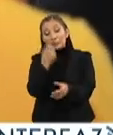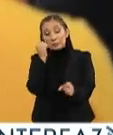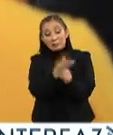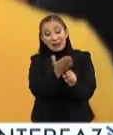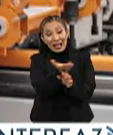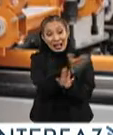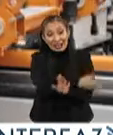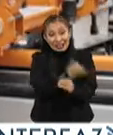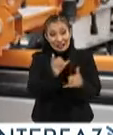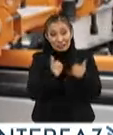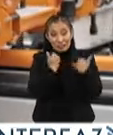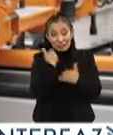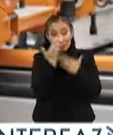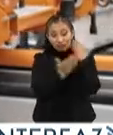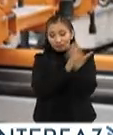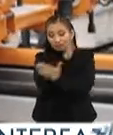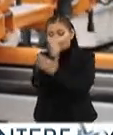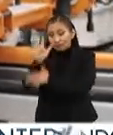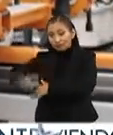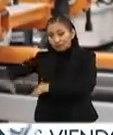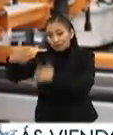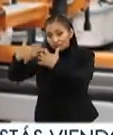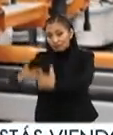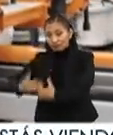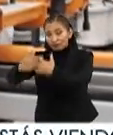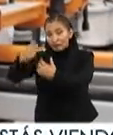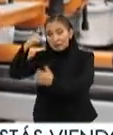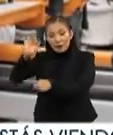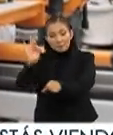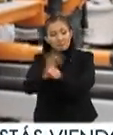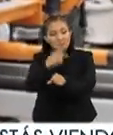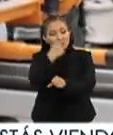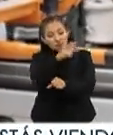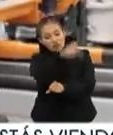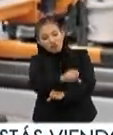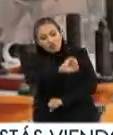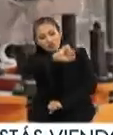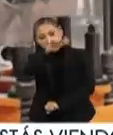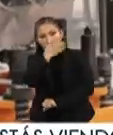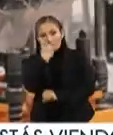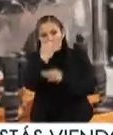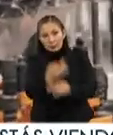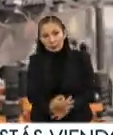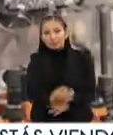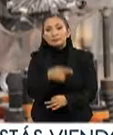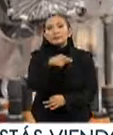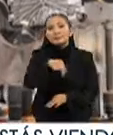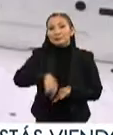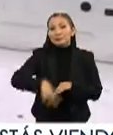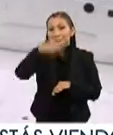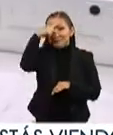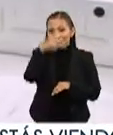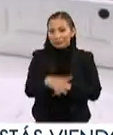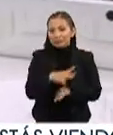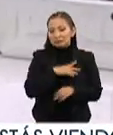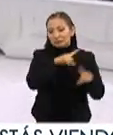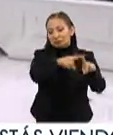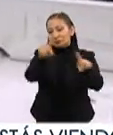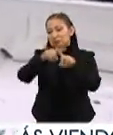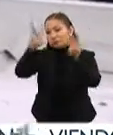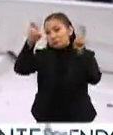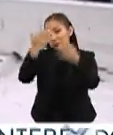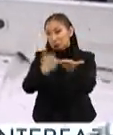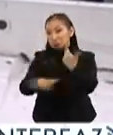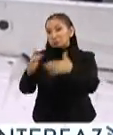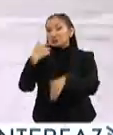temprana vinculación de estudiantes con el sector laboral para fortalecer su perfil profesional. En nuestro país hay diversos casos